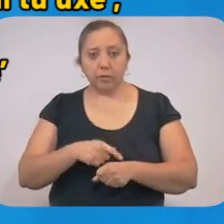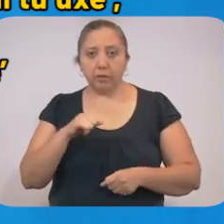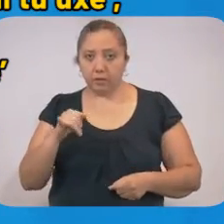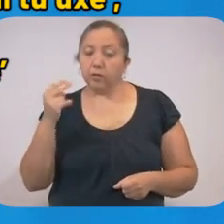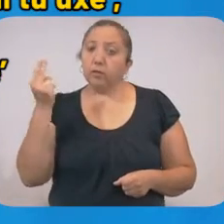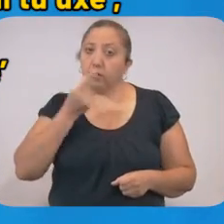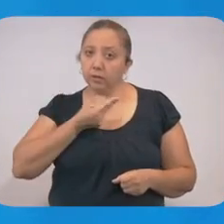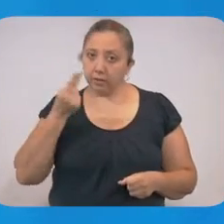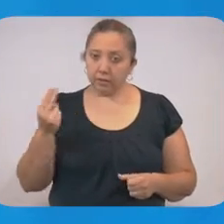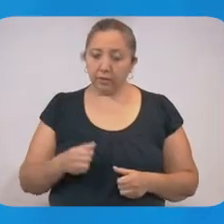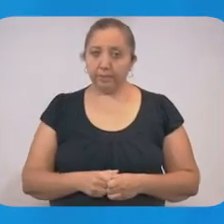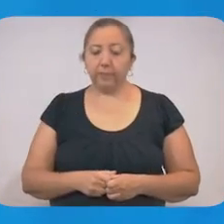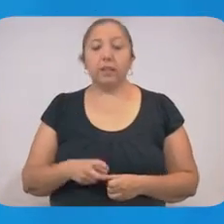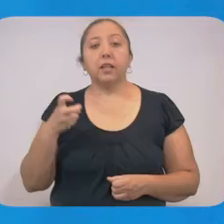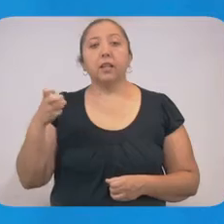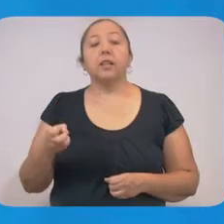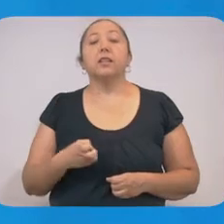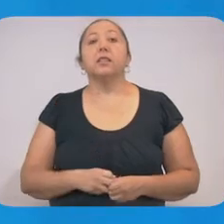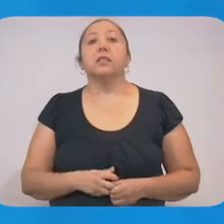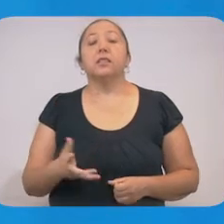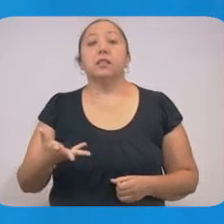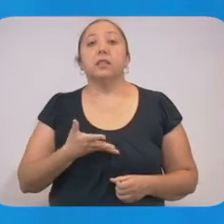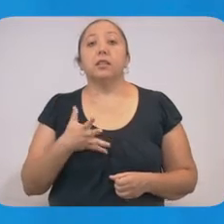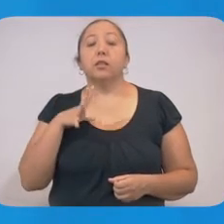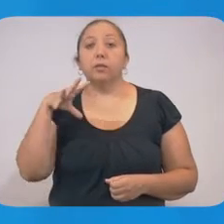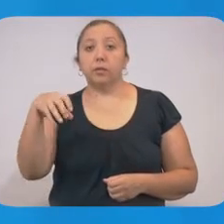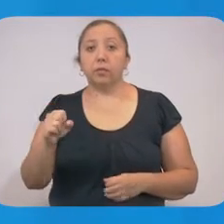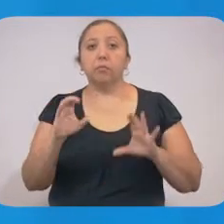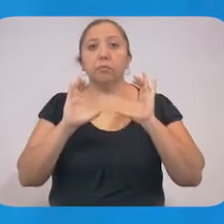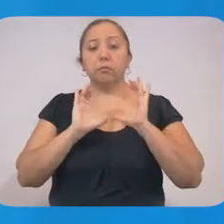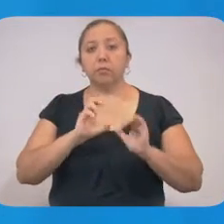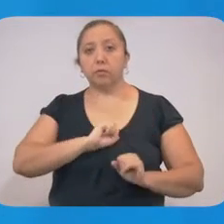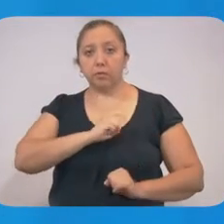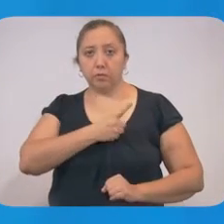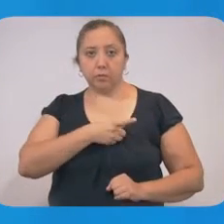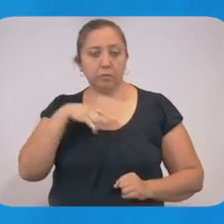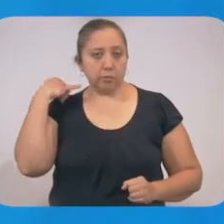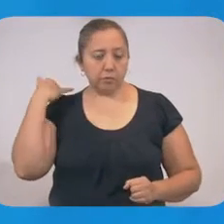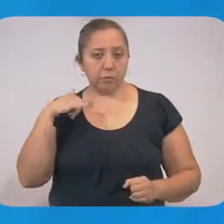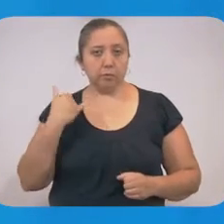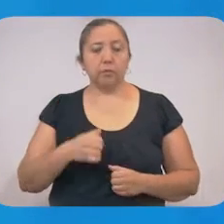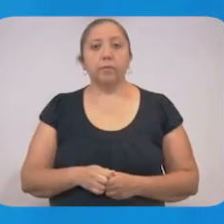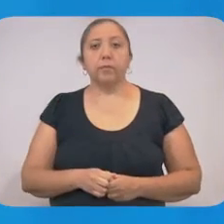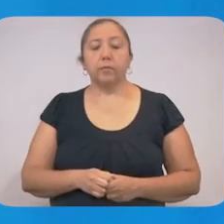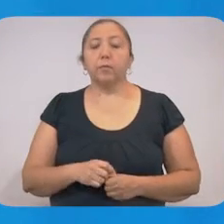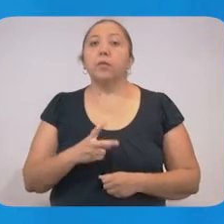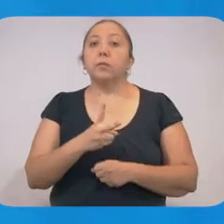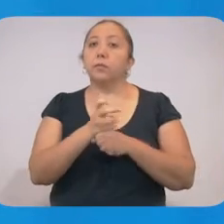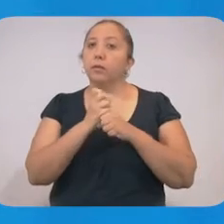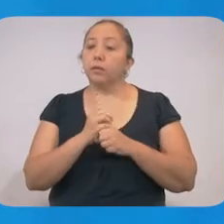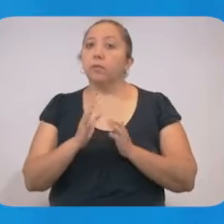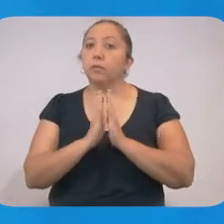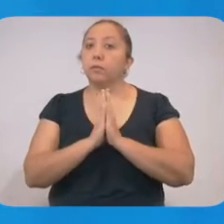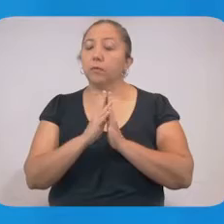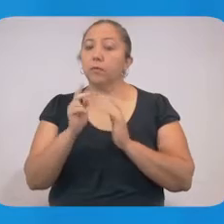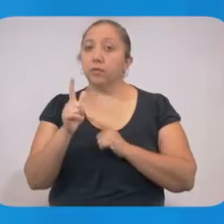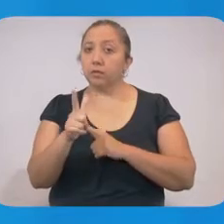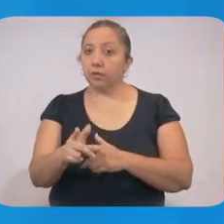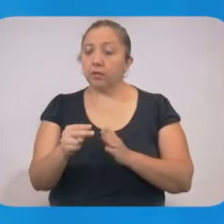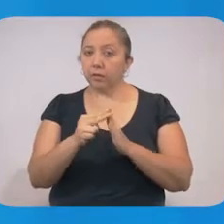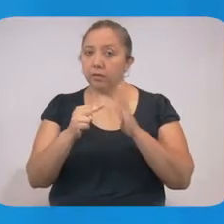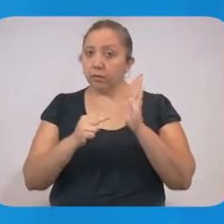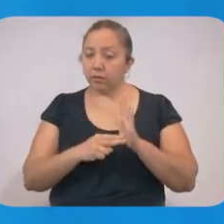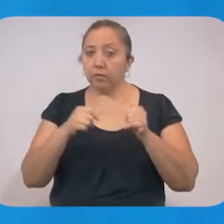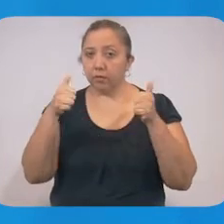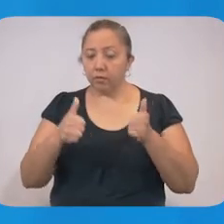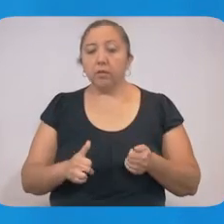así lo requieran. Estas medidas tienen como objetivo proteger la salud de los yucatecos. Los invitamos a seguirlas de manera estricta y